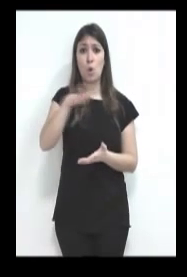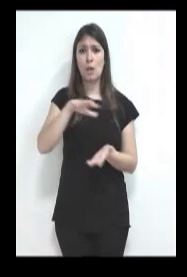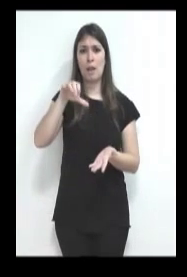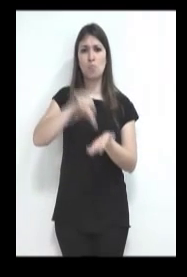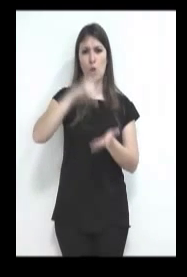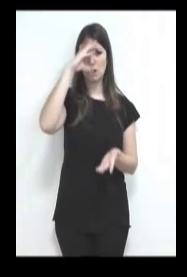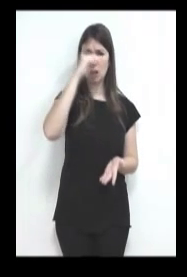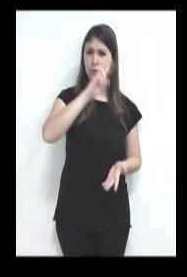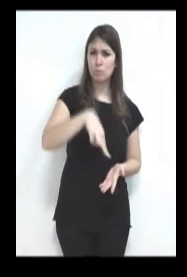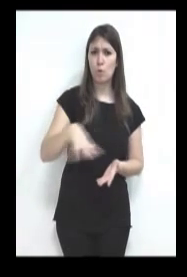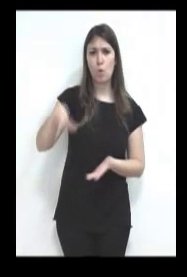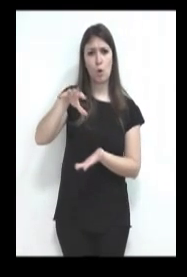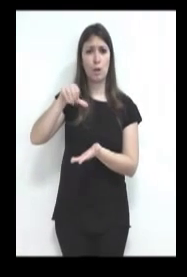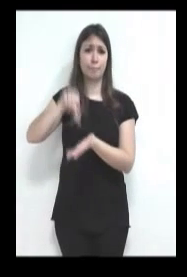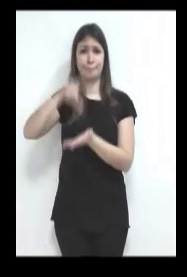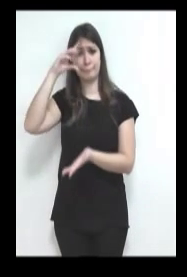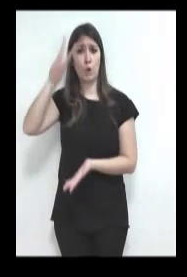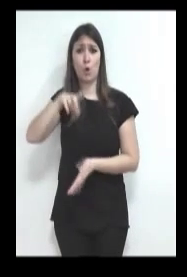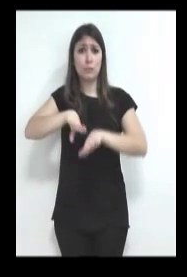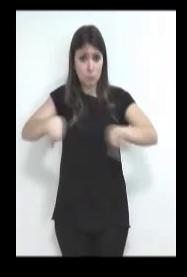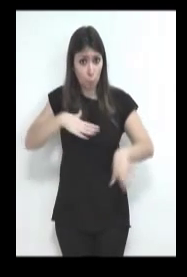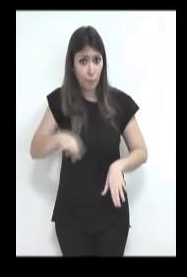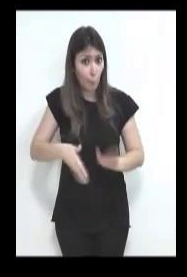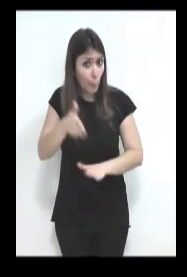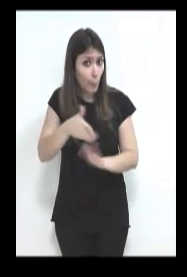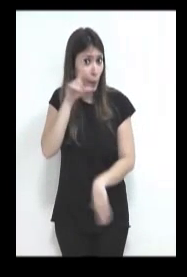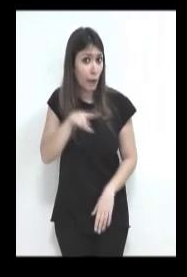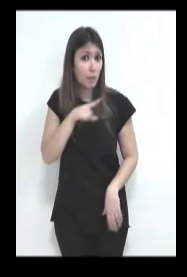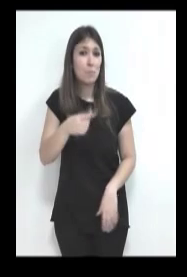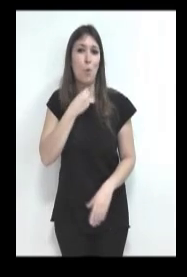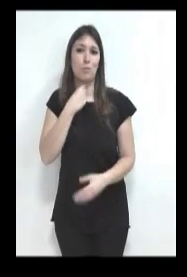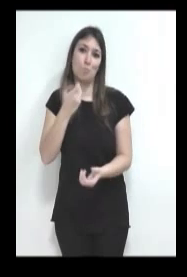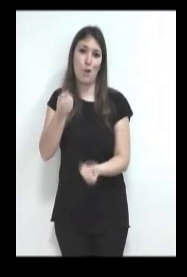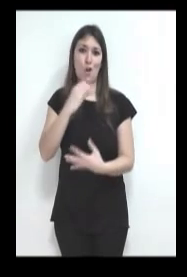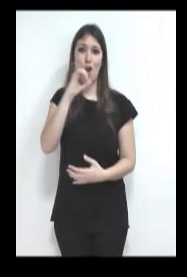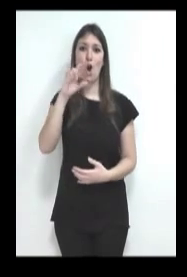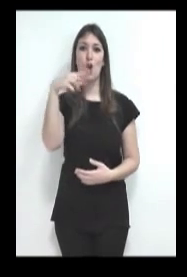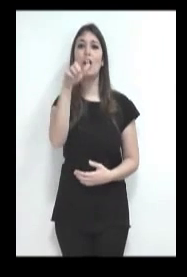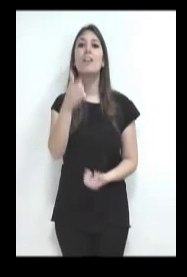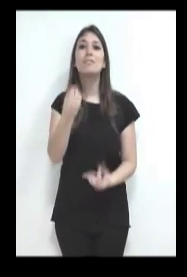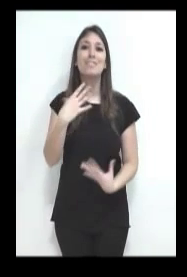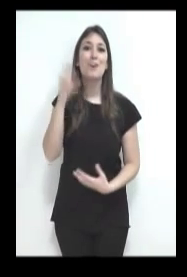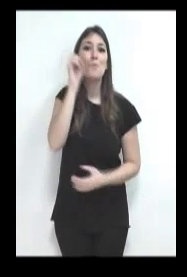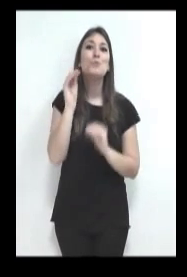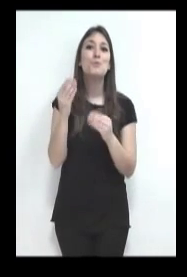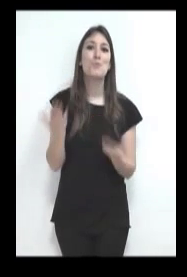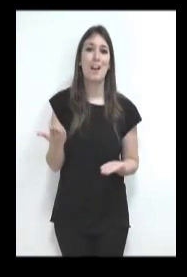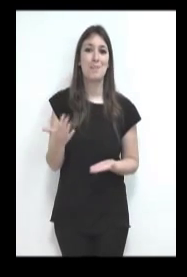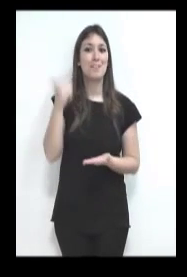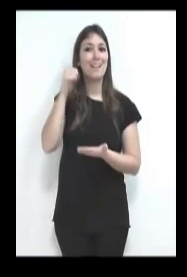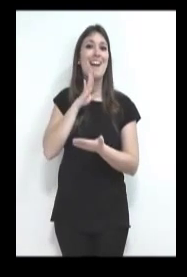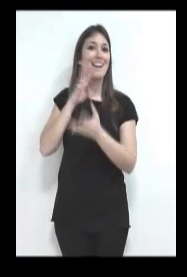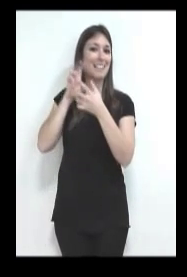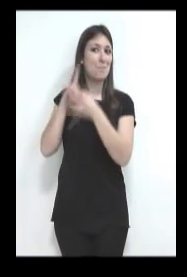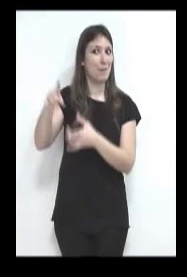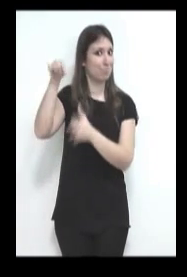y de espacios inteligentes. Puede ocurrir esa segregación, y ahí me gustaría escuchar primero a Jorge, que en ese espacio